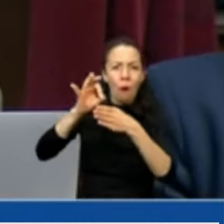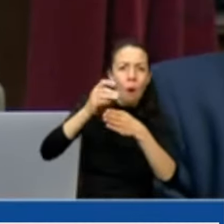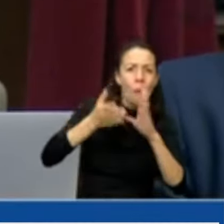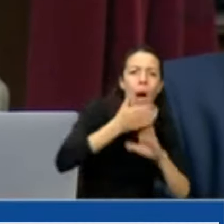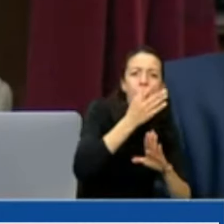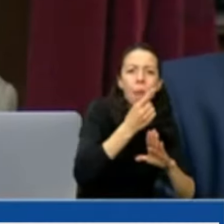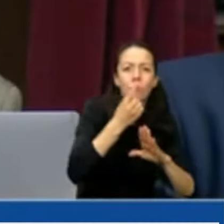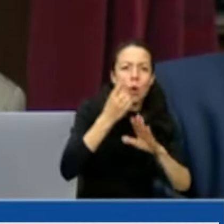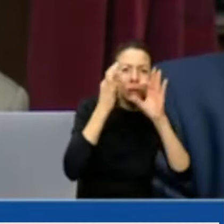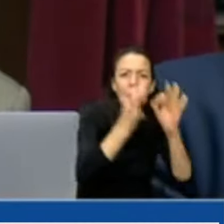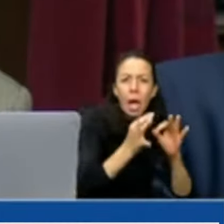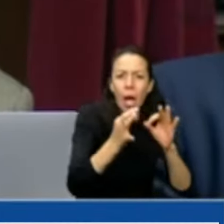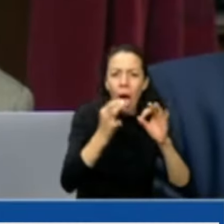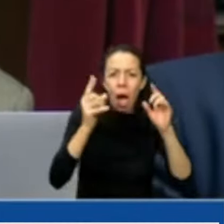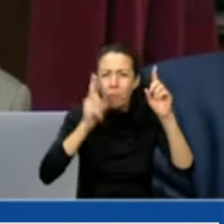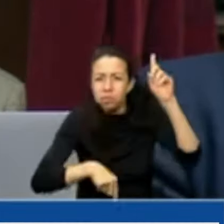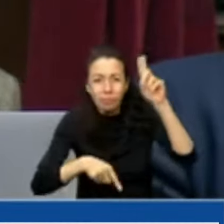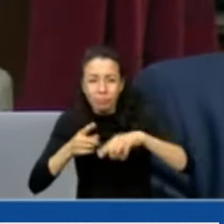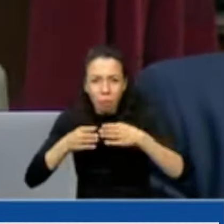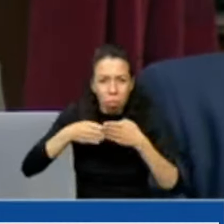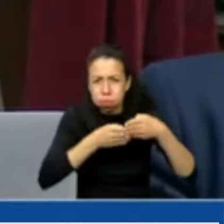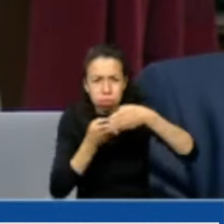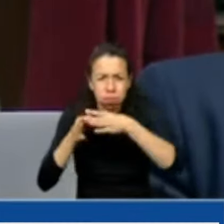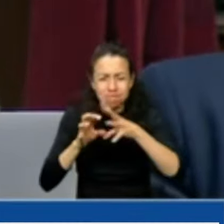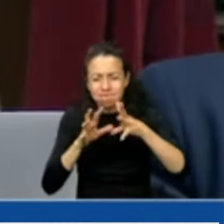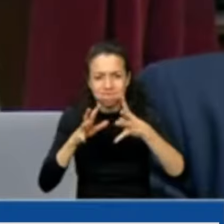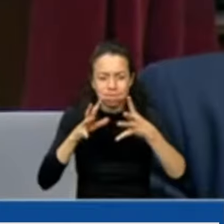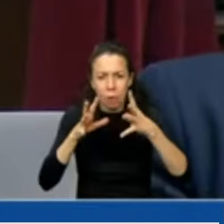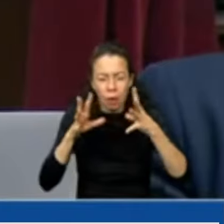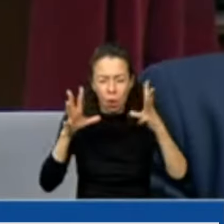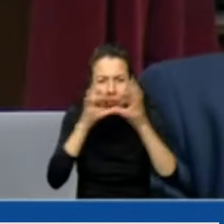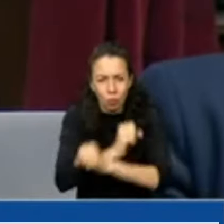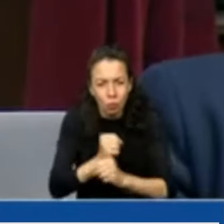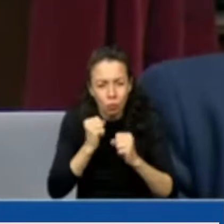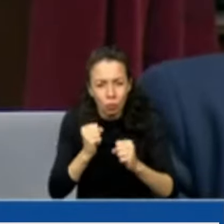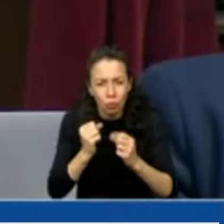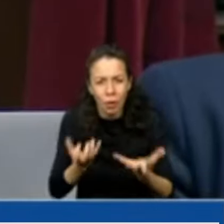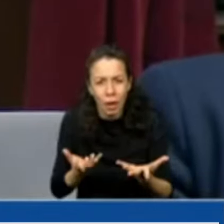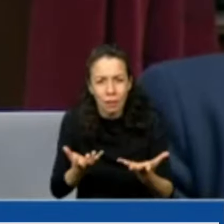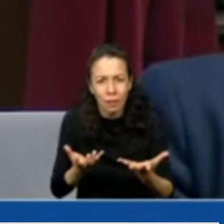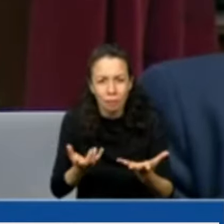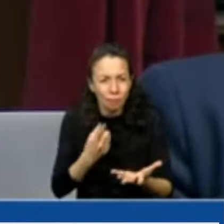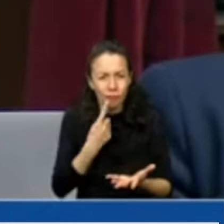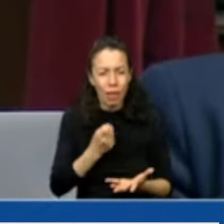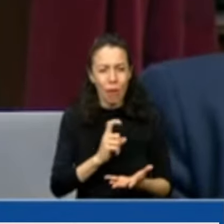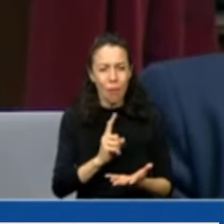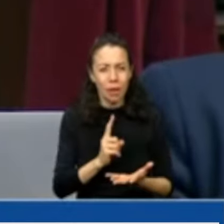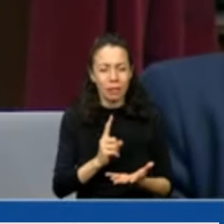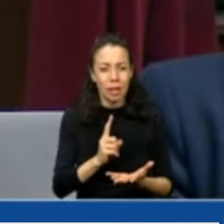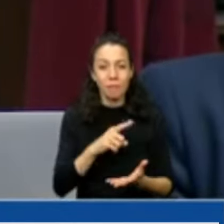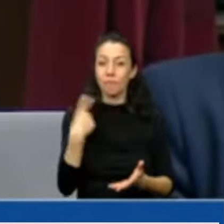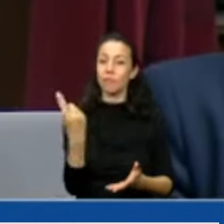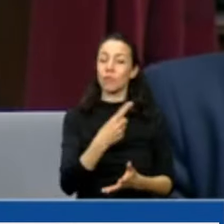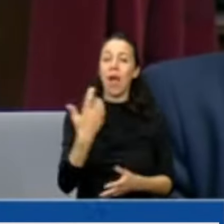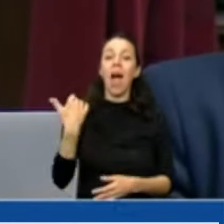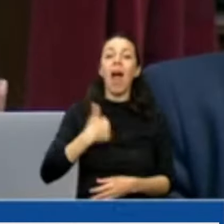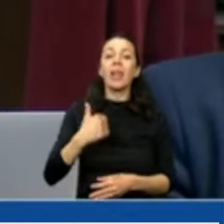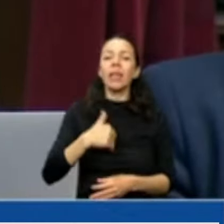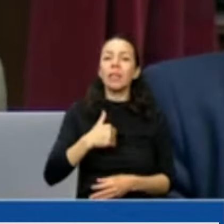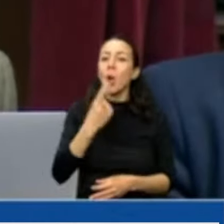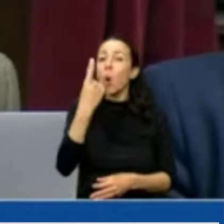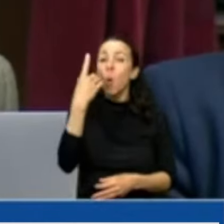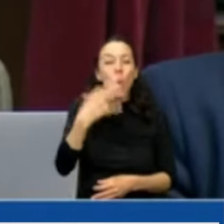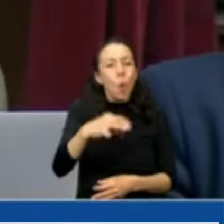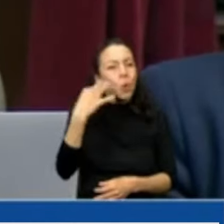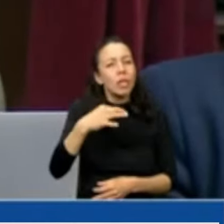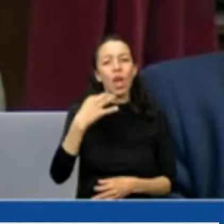Argentina hace 70 años viene peleándose, desangrándose, hasta desangrándose, le digo, pero en los 70 fue lamentable lo que